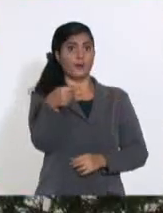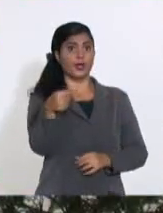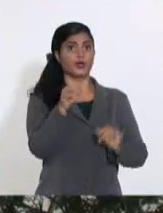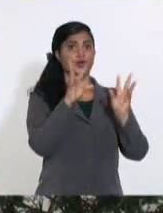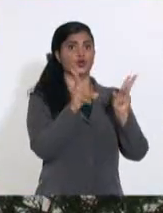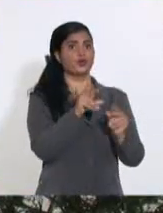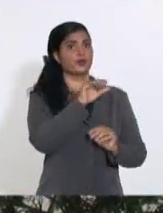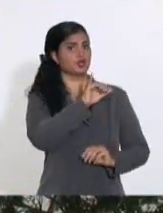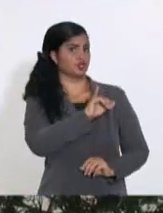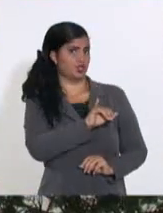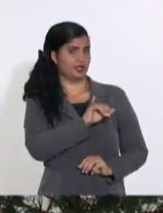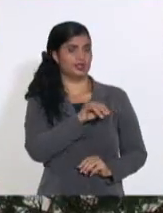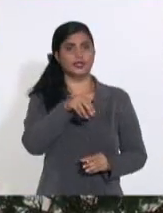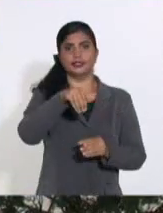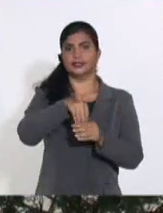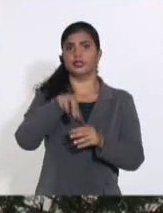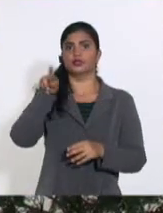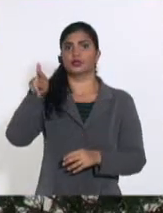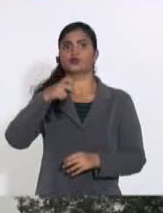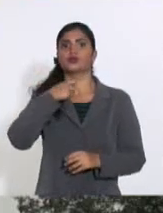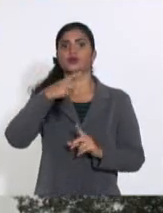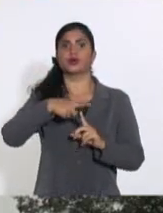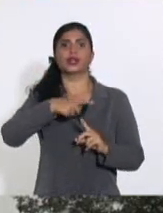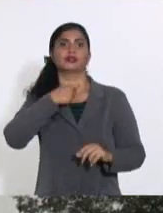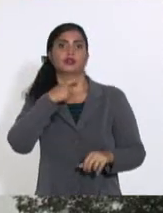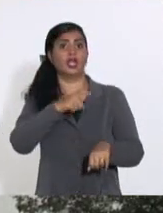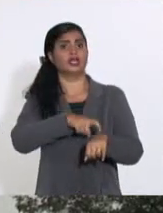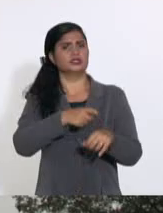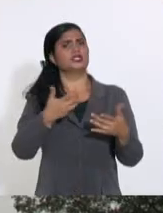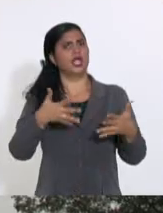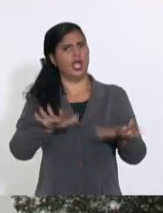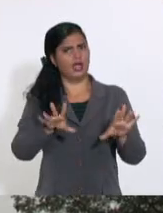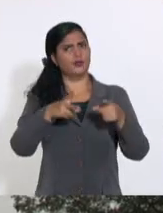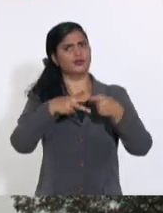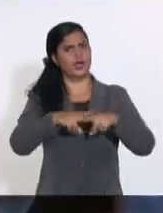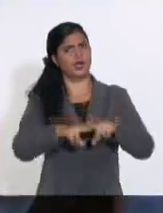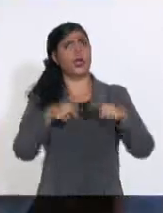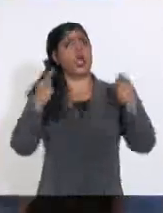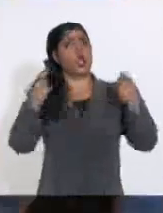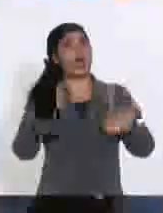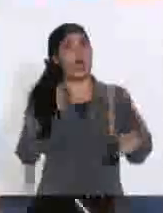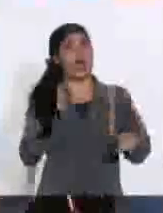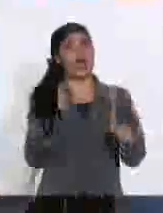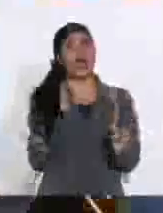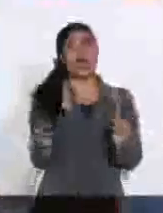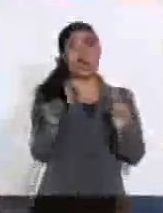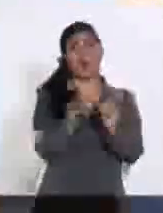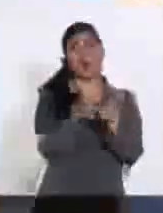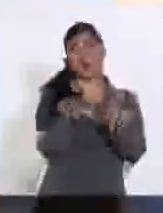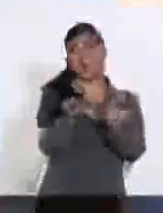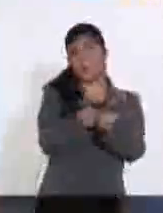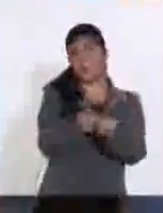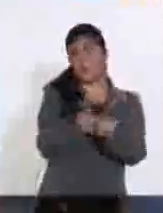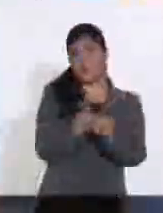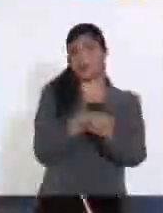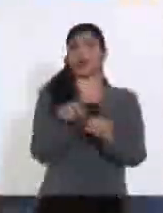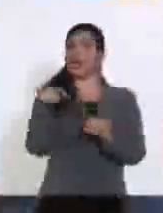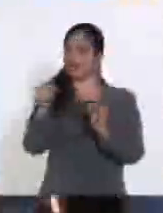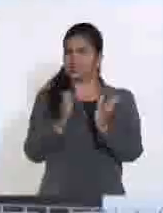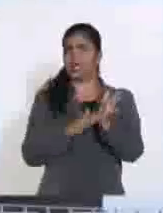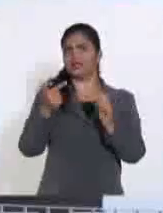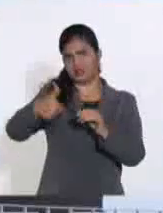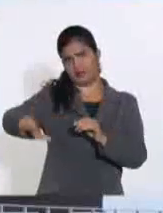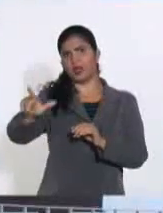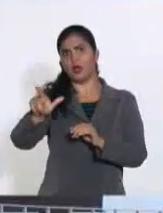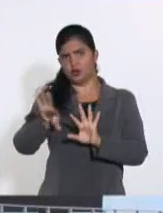de la termoeléctrica de renté que estaba cumpliendo un período de mantenimiento que para finales del de este mes de julio pudiera estamos considerando